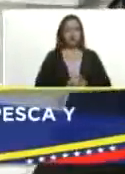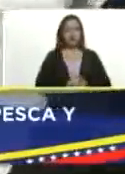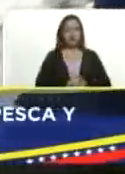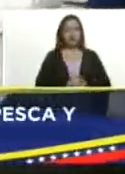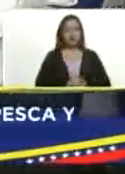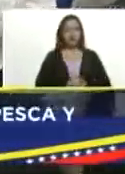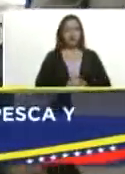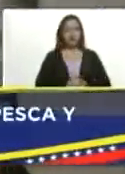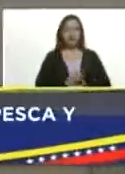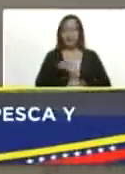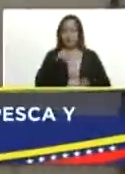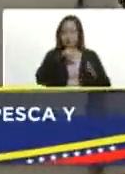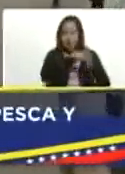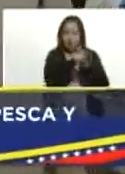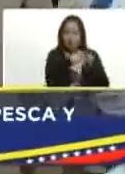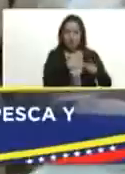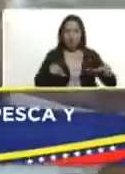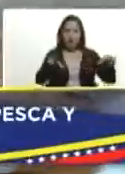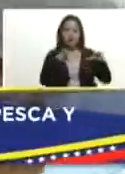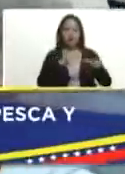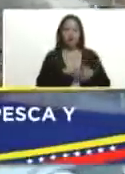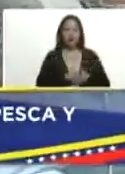Pase por aquí.